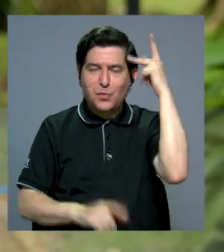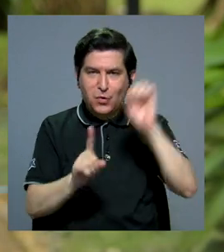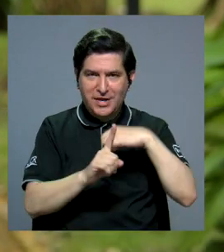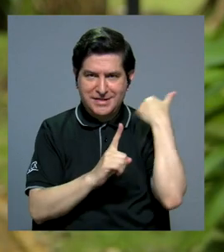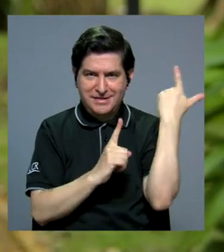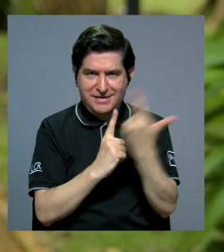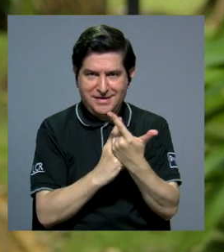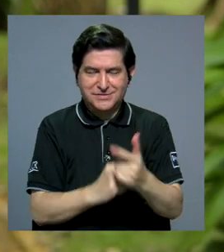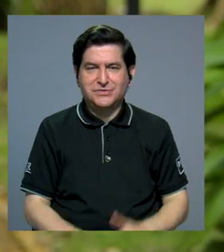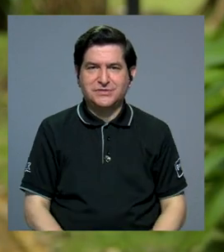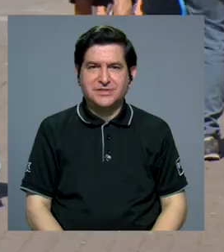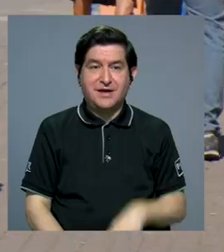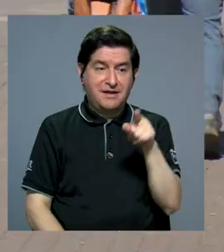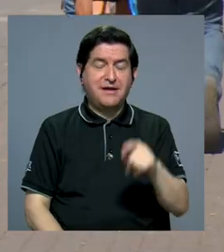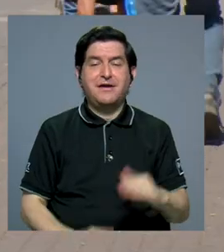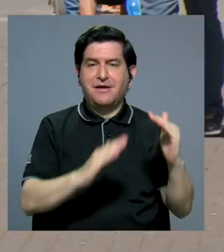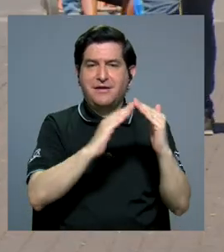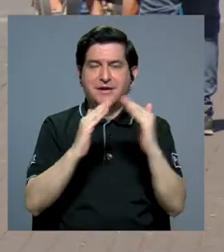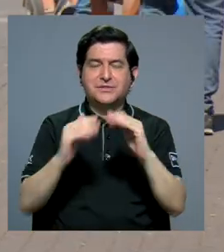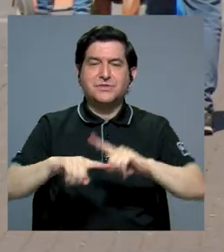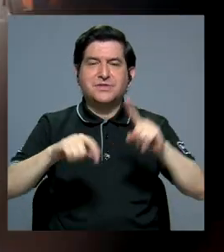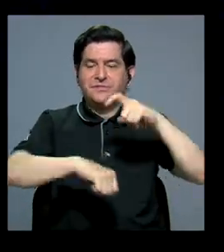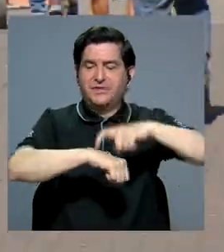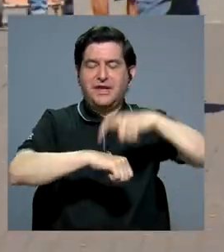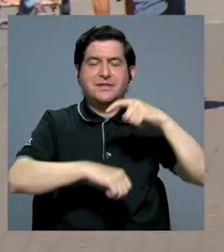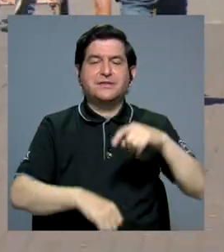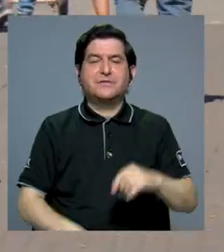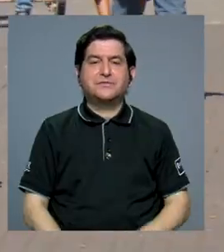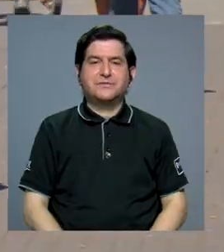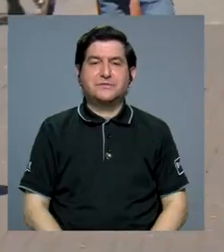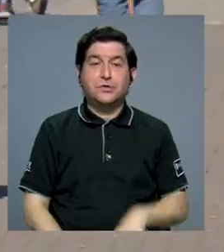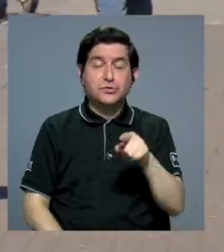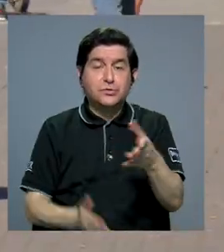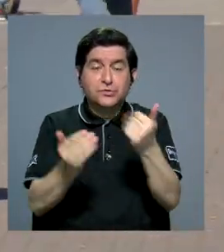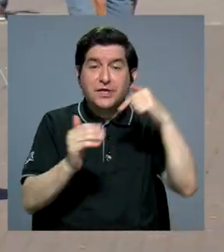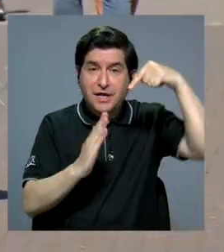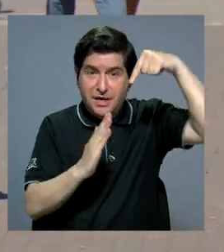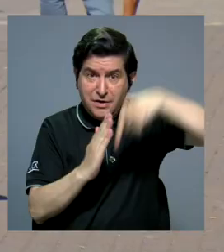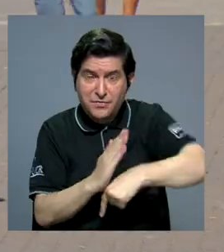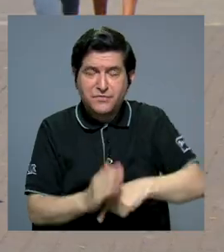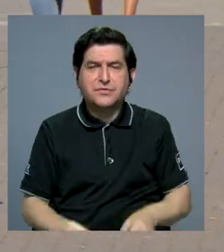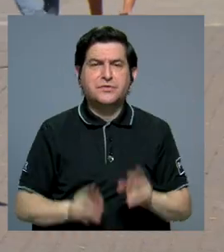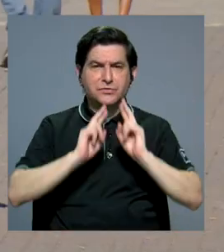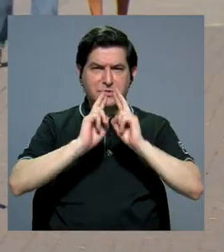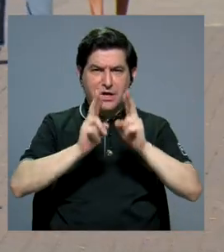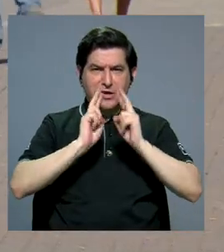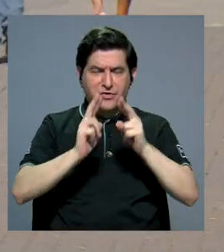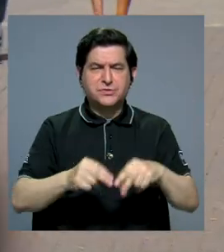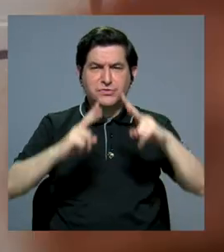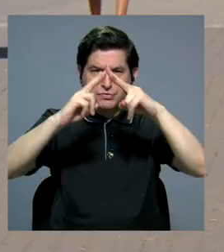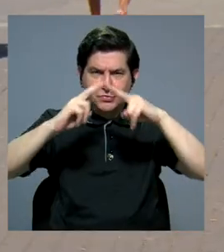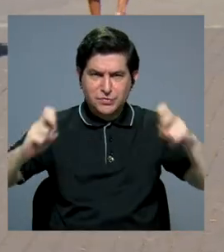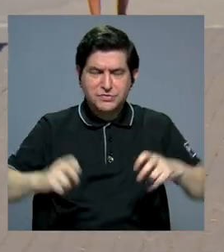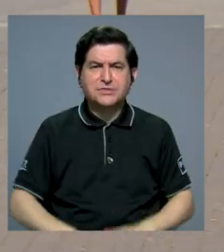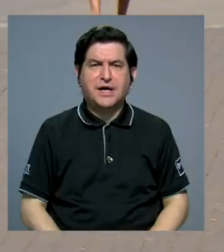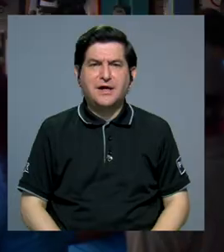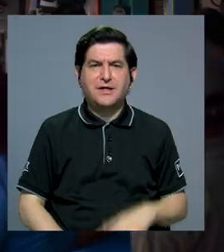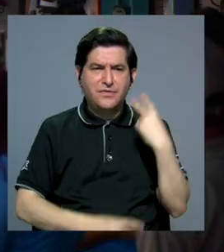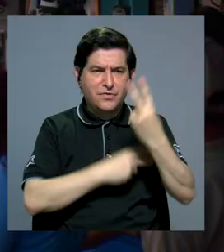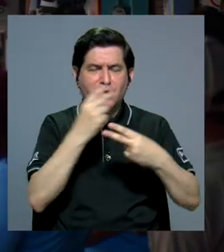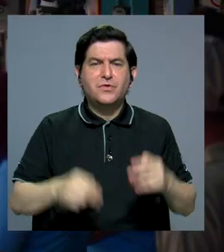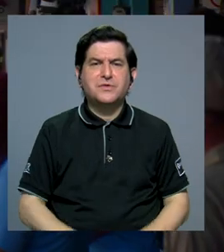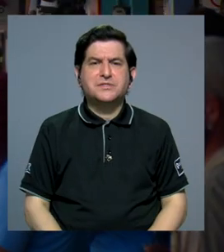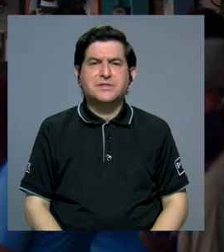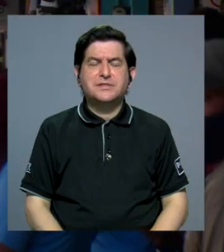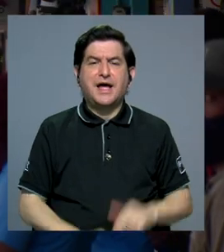la política social hacia estos hogares en ciertos periodos del tiempo. Si desea profundizar más en los resultados de este análisis,